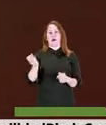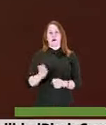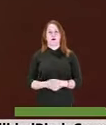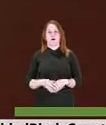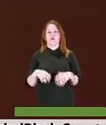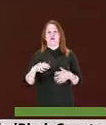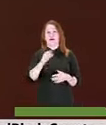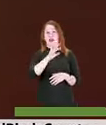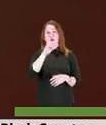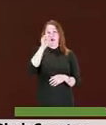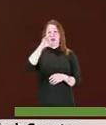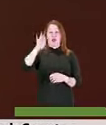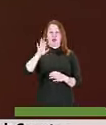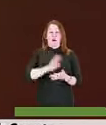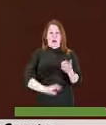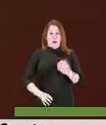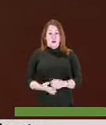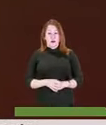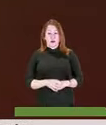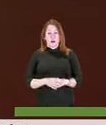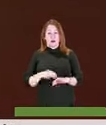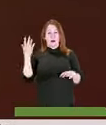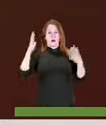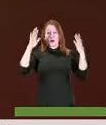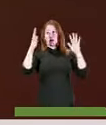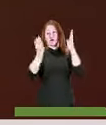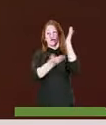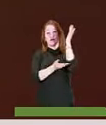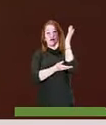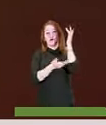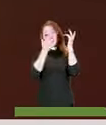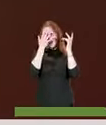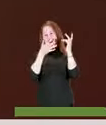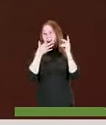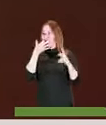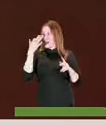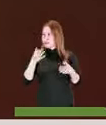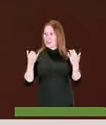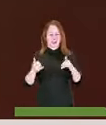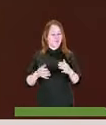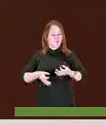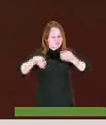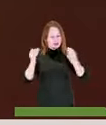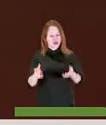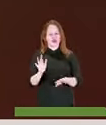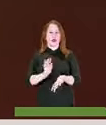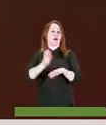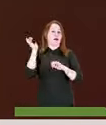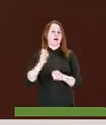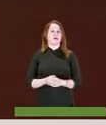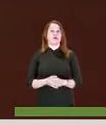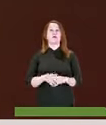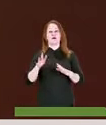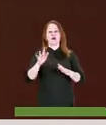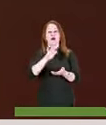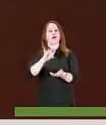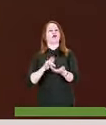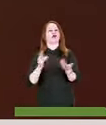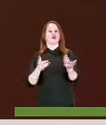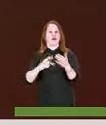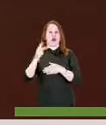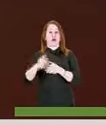32% menos de talas. Básicamente, los árboles que tuvimos que talar era porque, necesariamente, por su estado fitosanitario, necesitábamos talarlos y por la ubicación dentro del